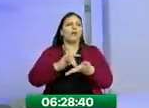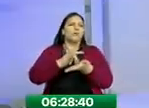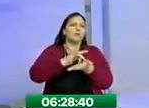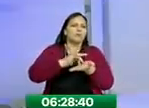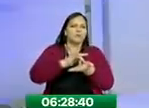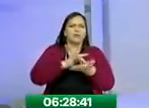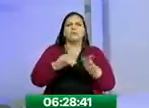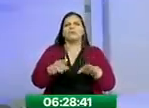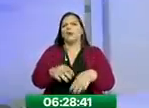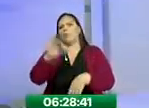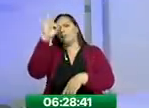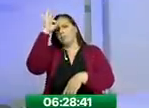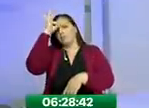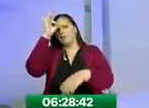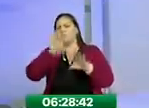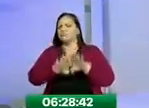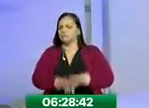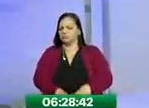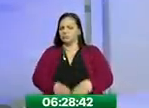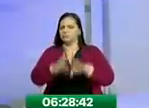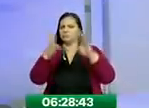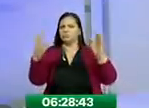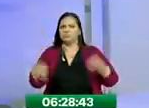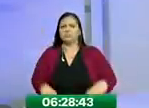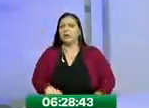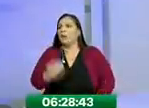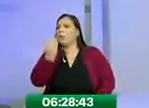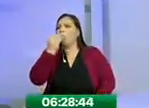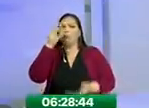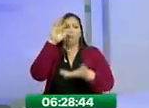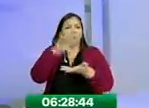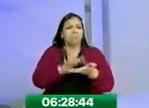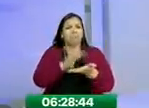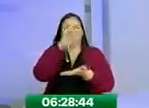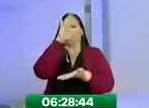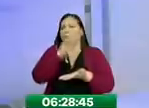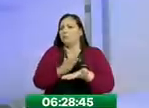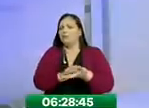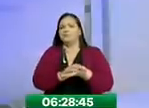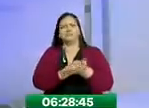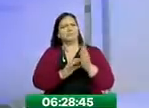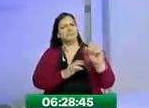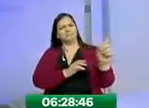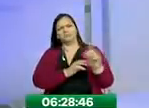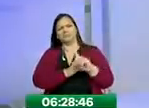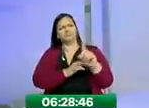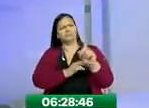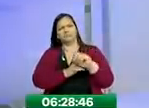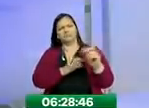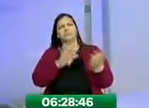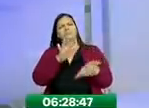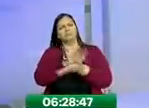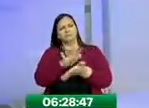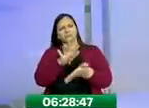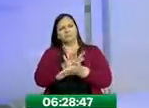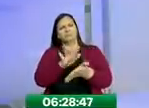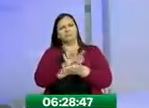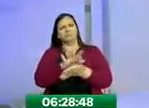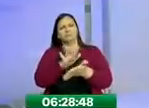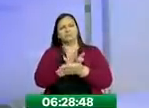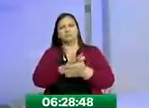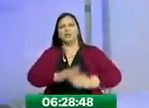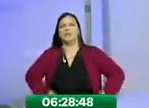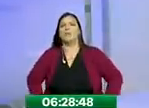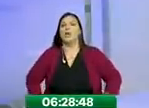abiertos hospitales y no va a haber desabastecimiento. Ojo con eso, porque ya cualquier cosa puede pasar, la gente